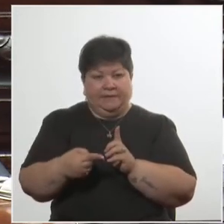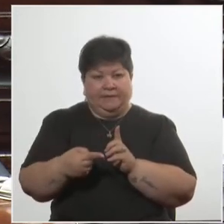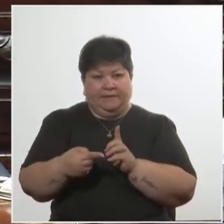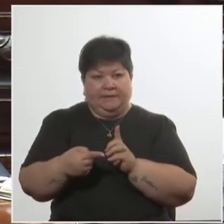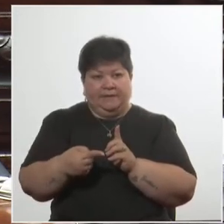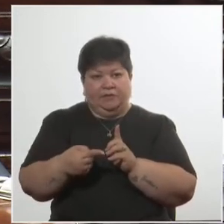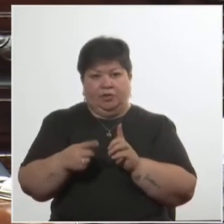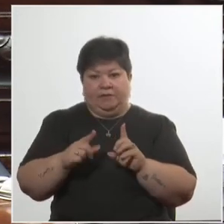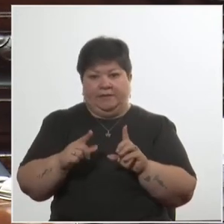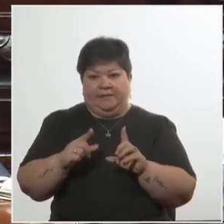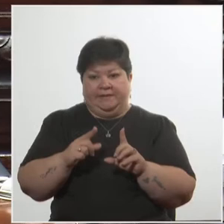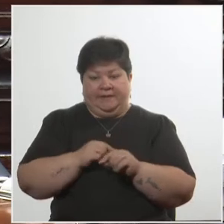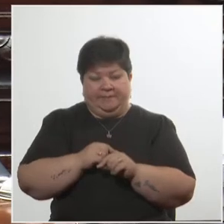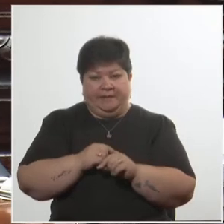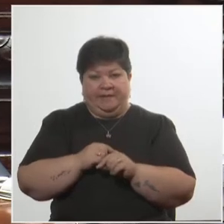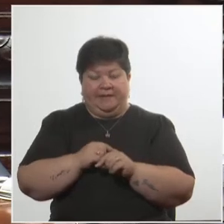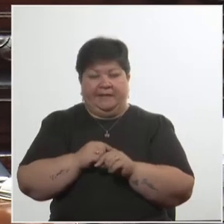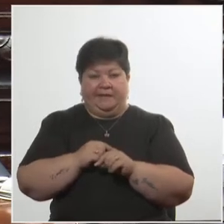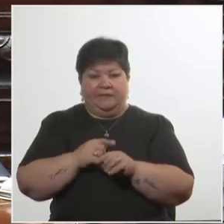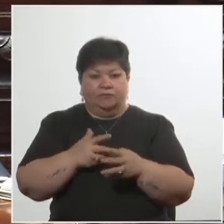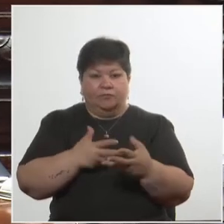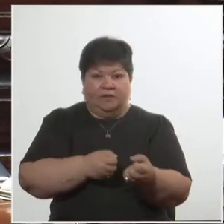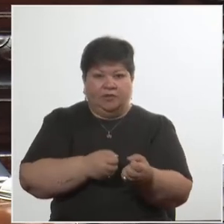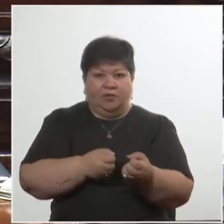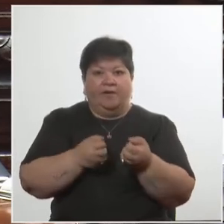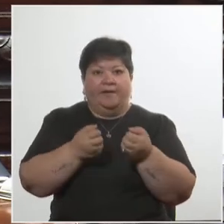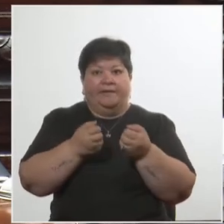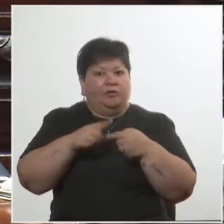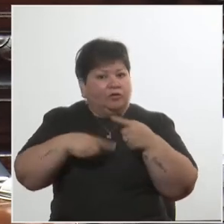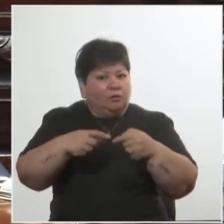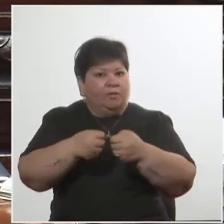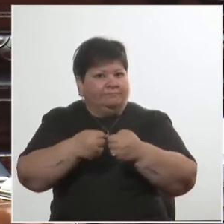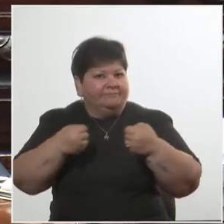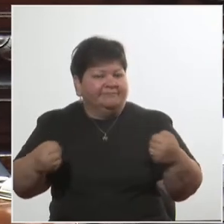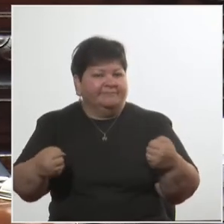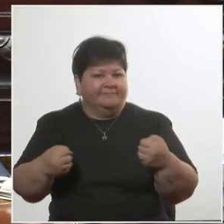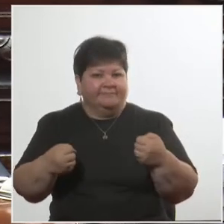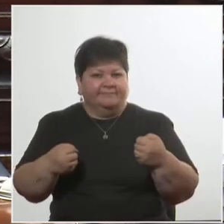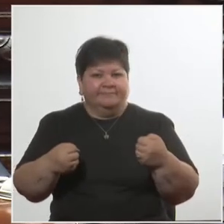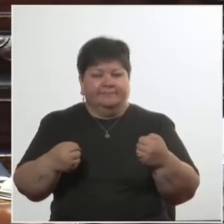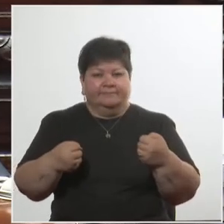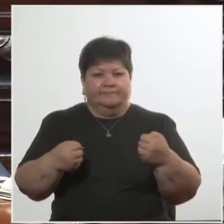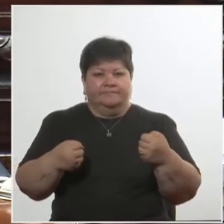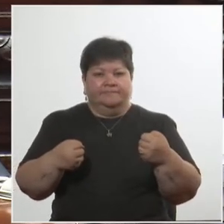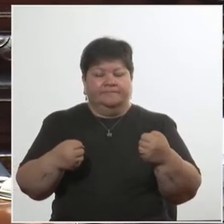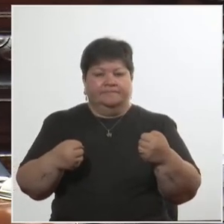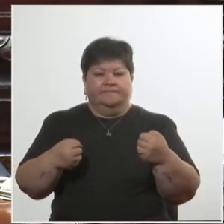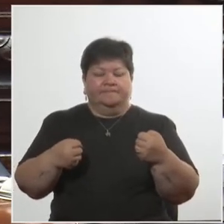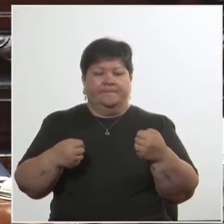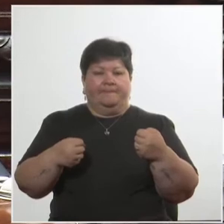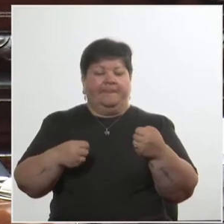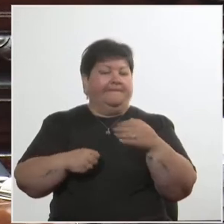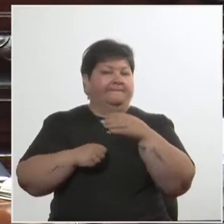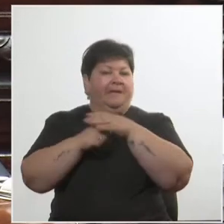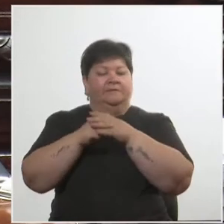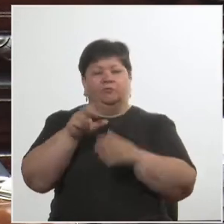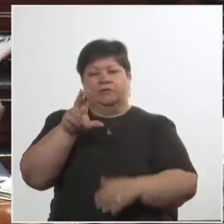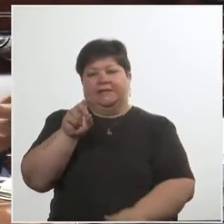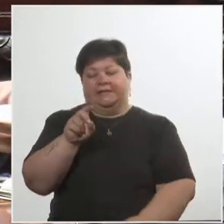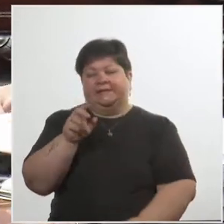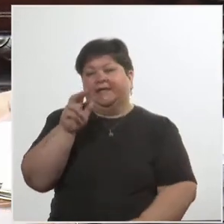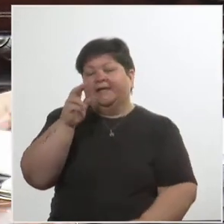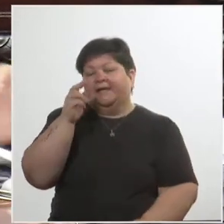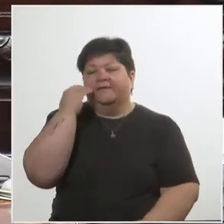cese respectivo de subsidio en todos los casos y tendrá como extensión máxima el 30 de abril del